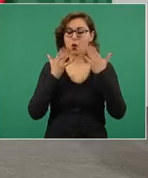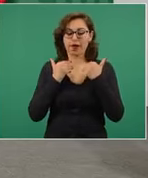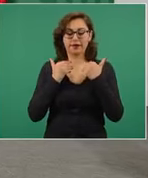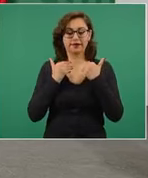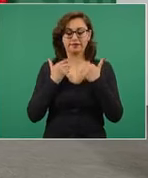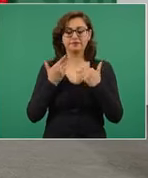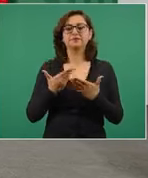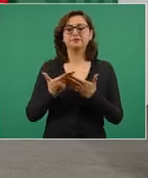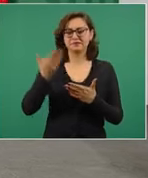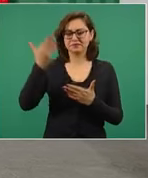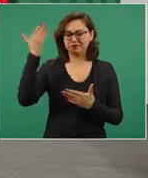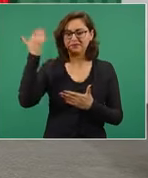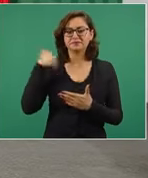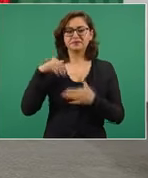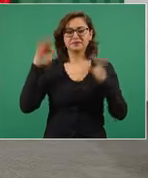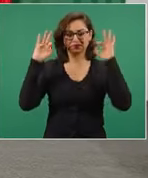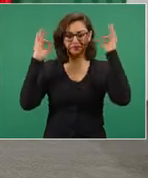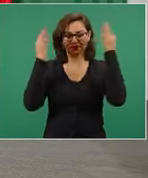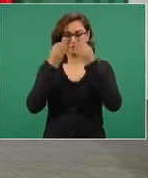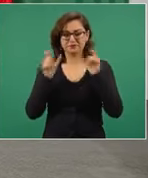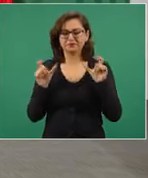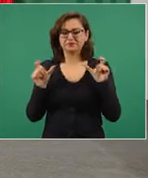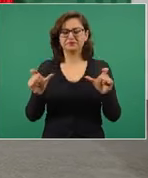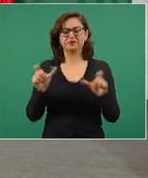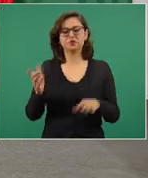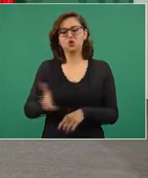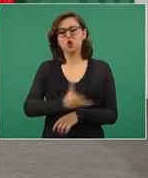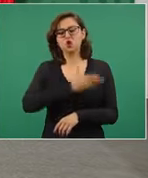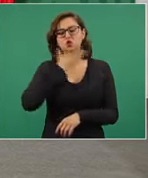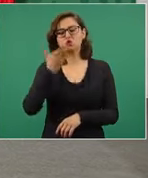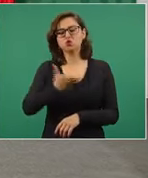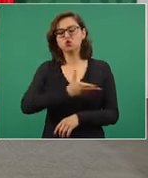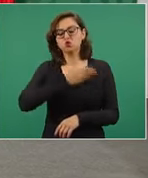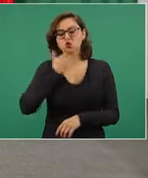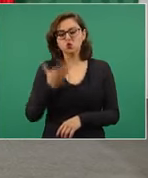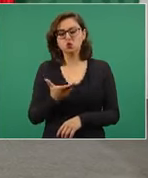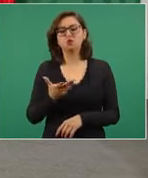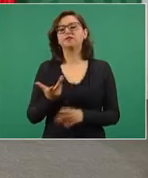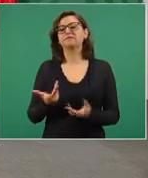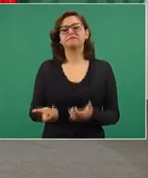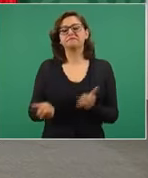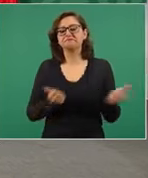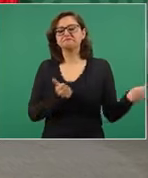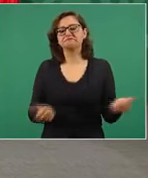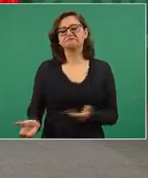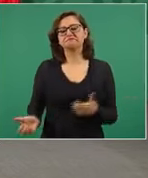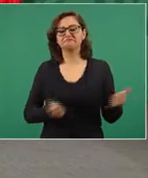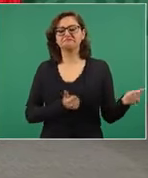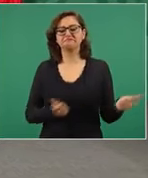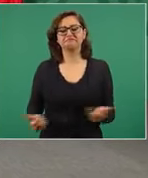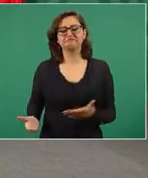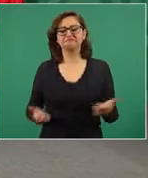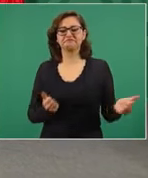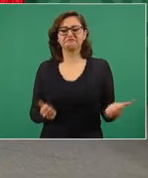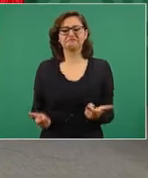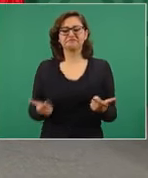común el contrabando, el que